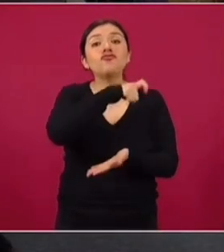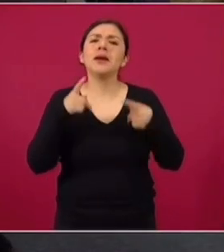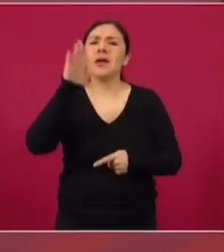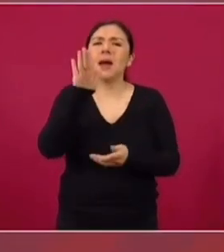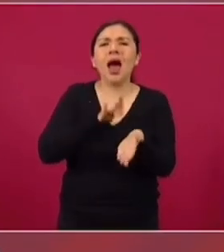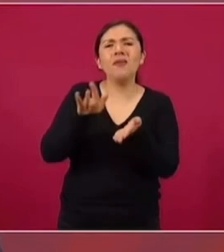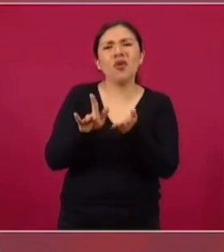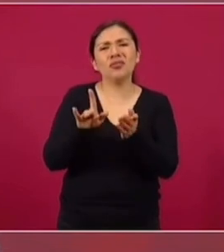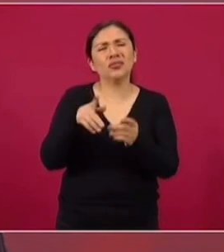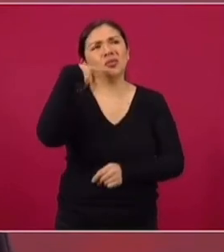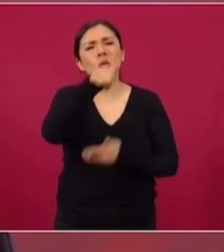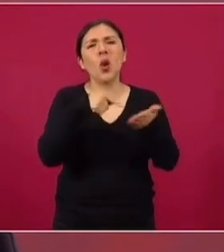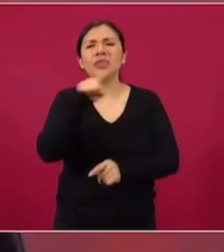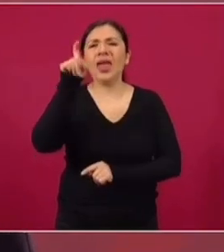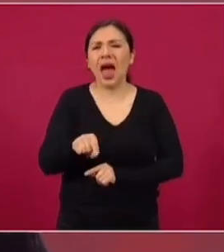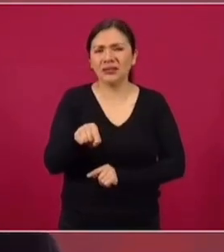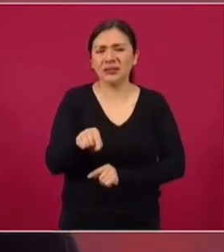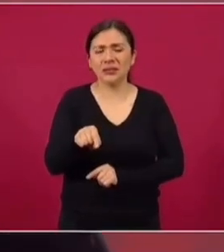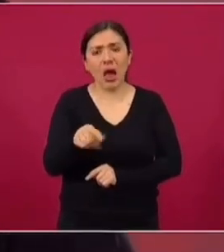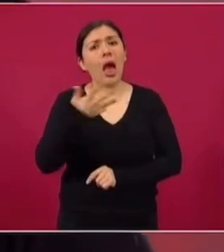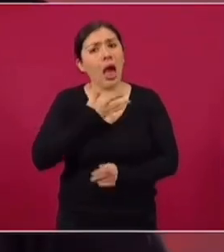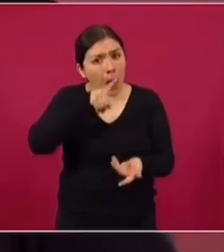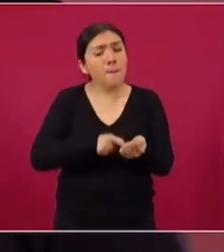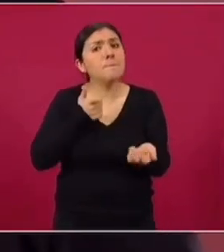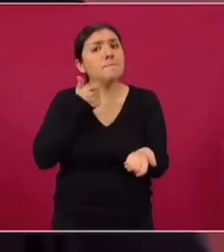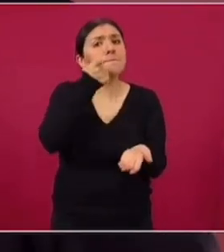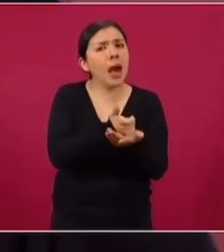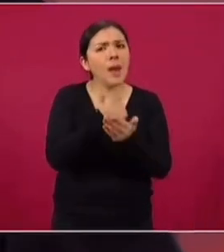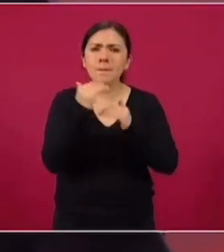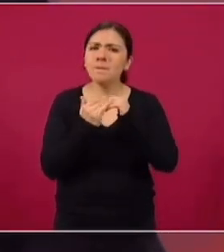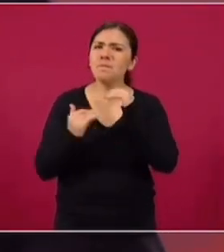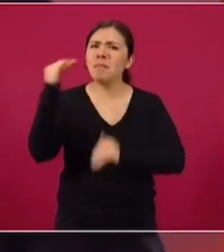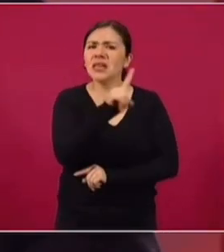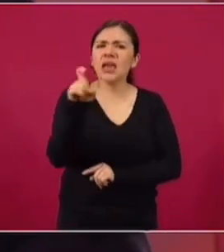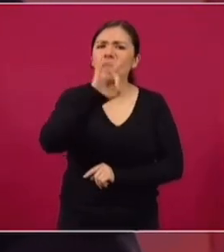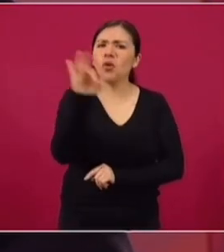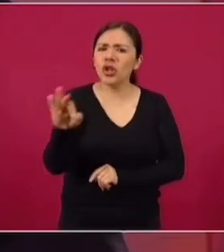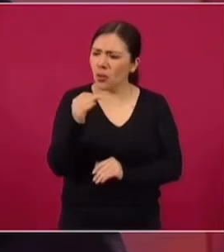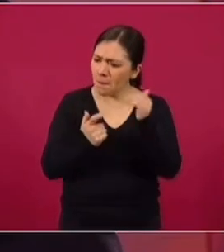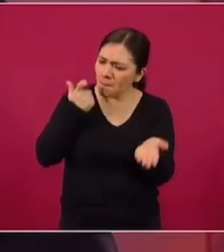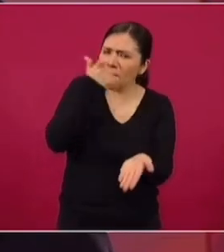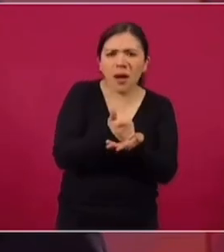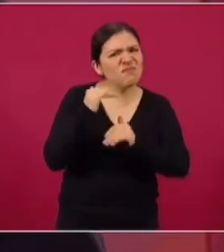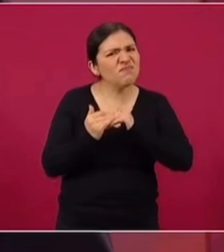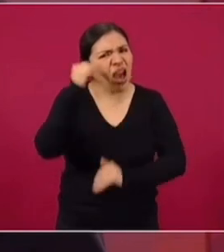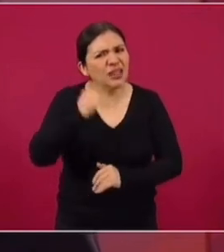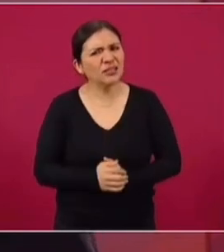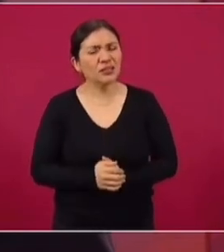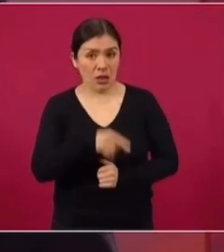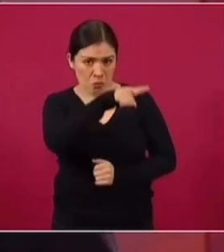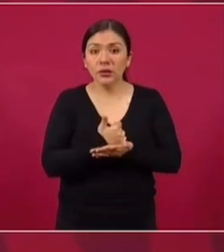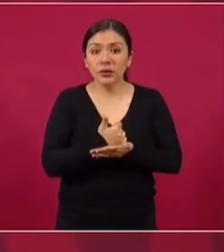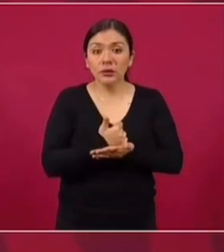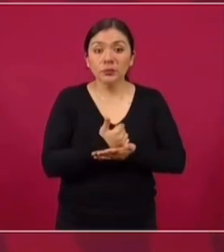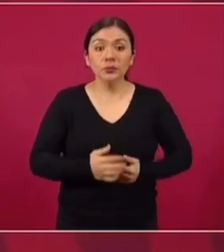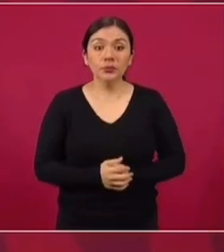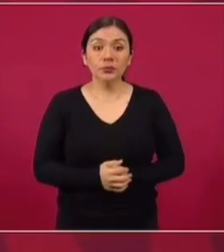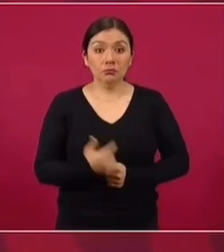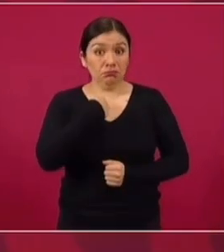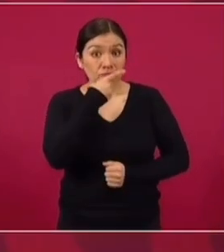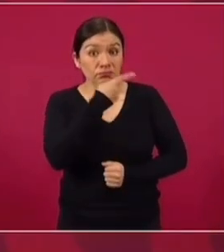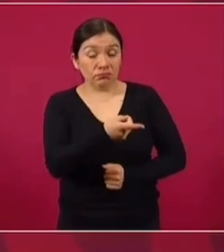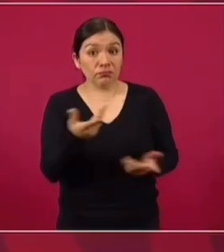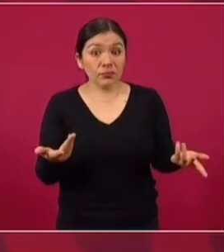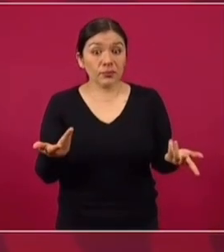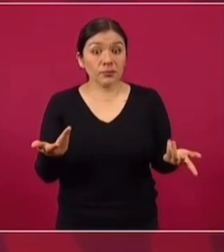a intermediarios de Texas y que se pagaba más del 100% de su costo y que él podía ayudarnos. Y le